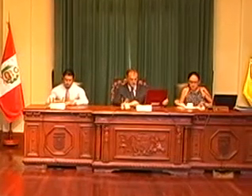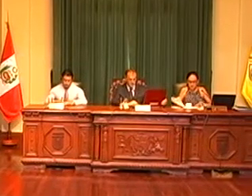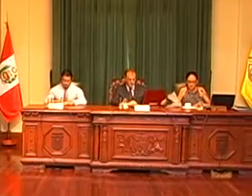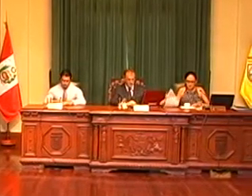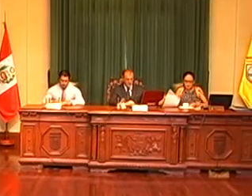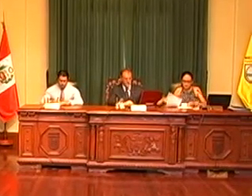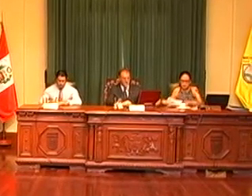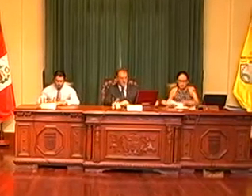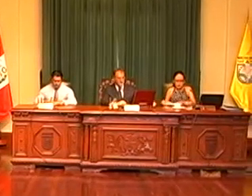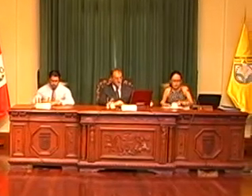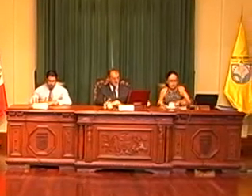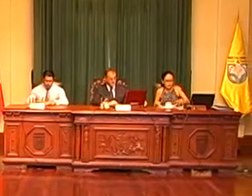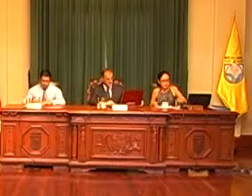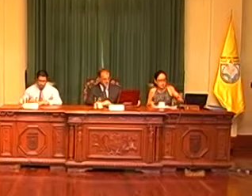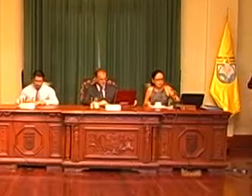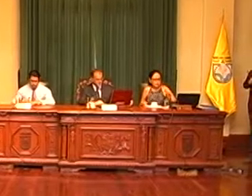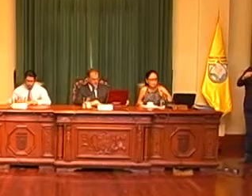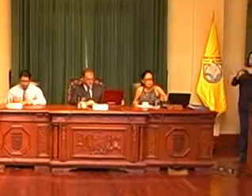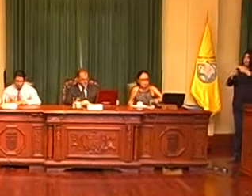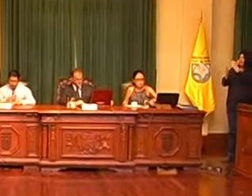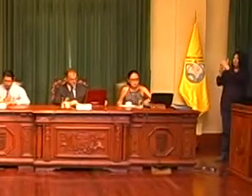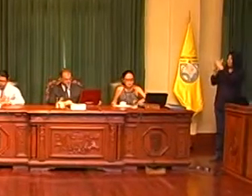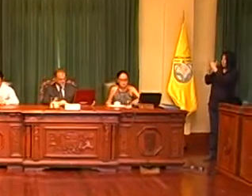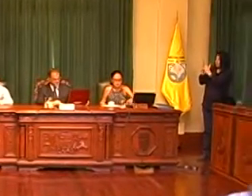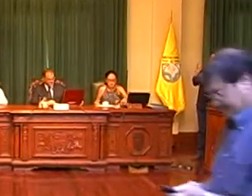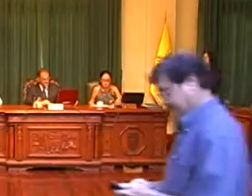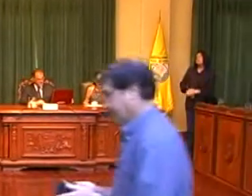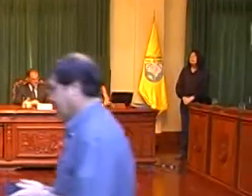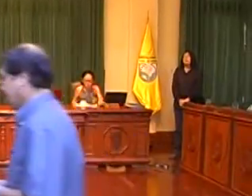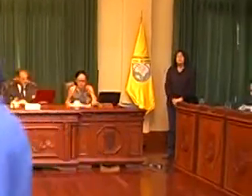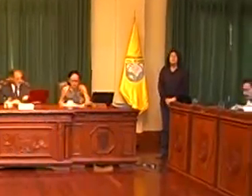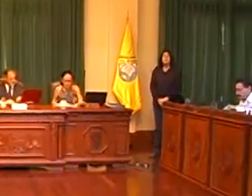general del Consejo que se sirva a pasar la lista del caso.